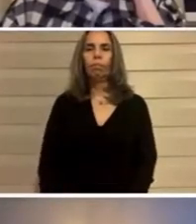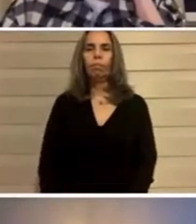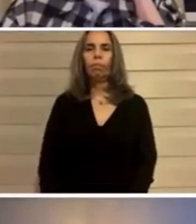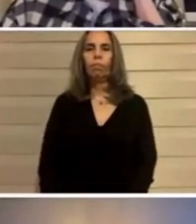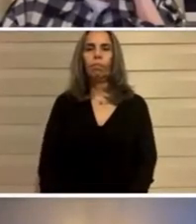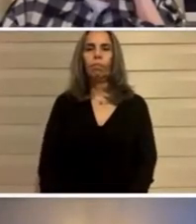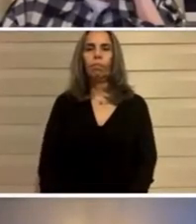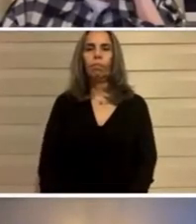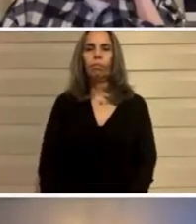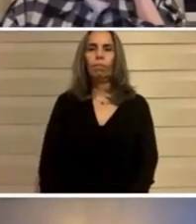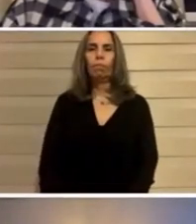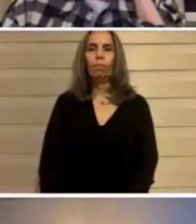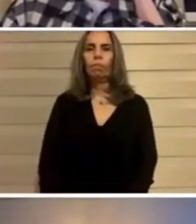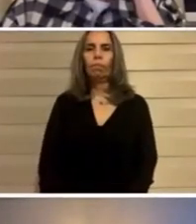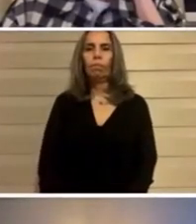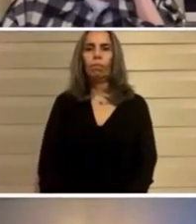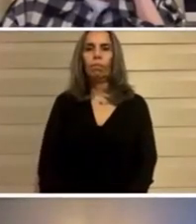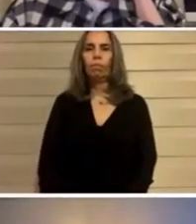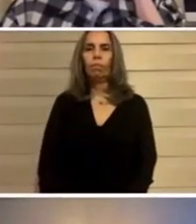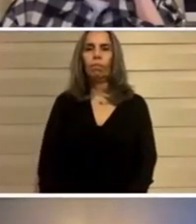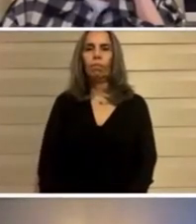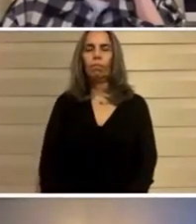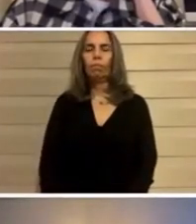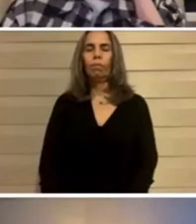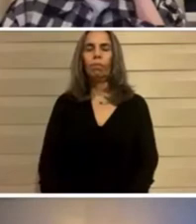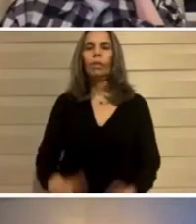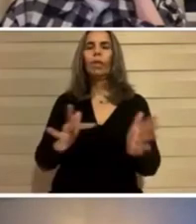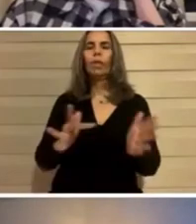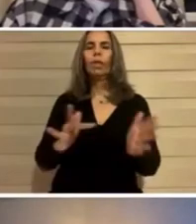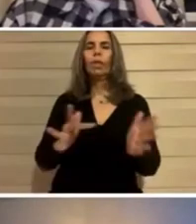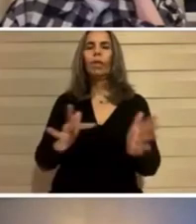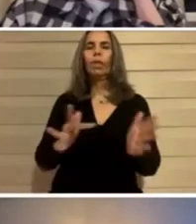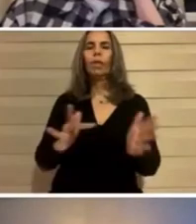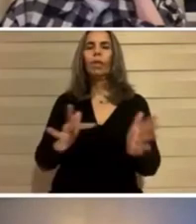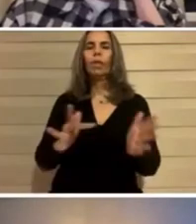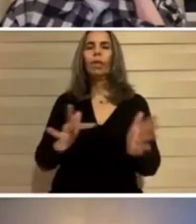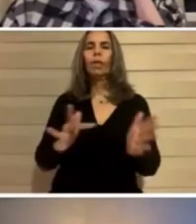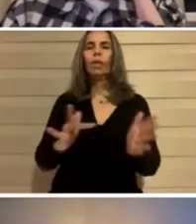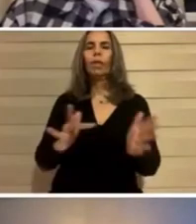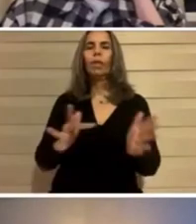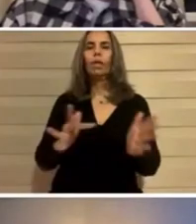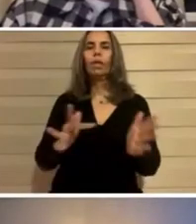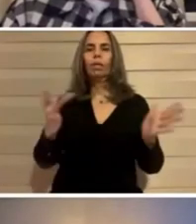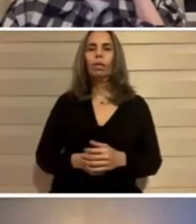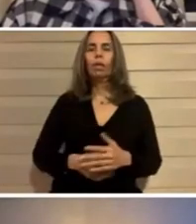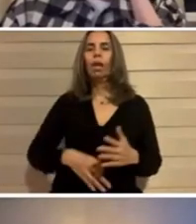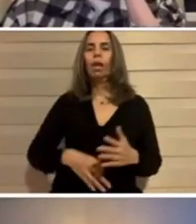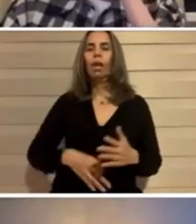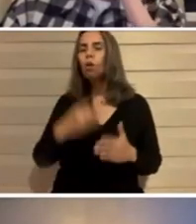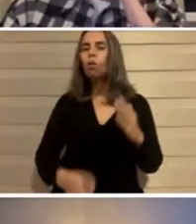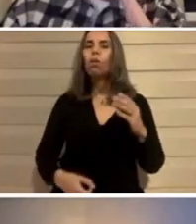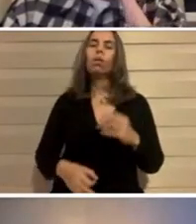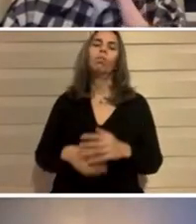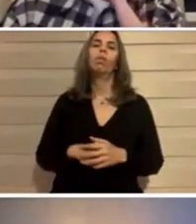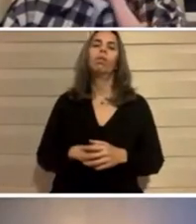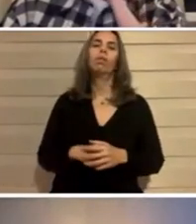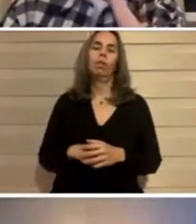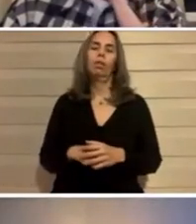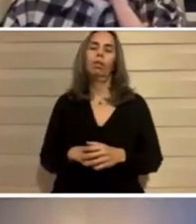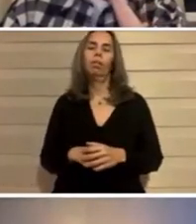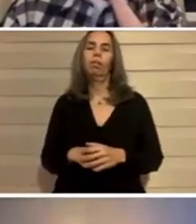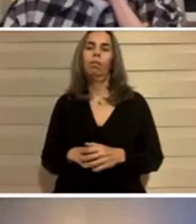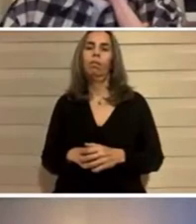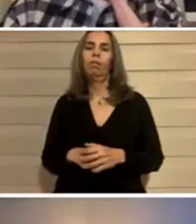Muchísimas gracias. Una última pregunta para Silvia Singer. ¿Cómo podemos pasar de ser espectadores del arte y la cultura a